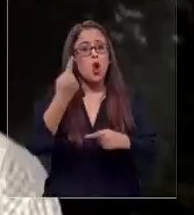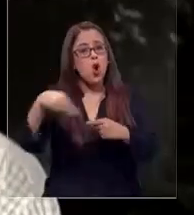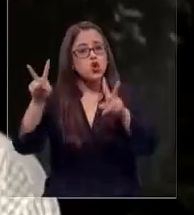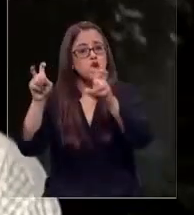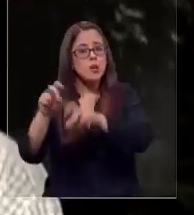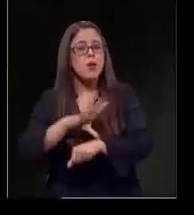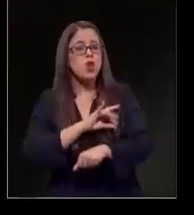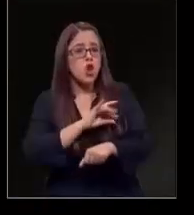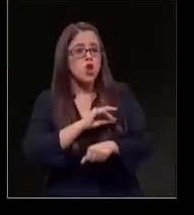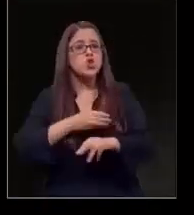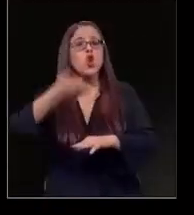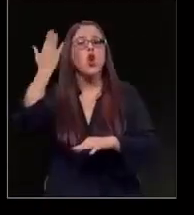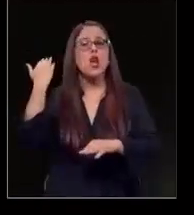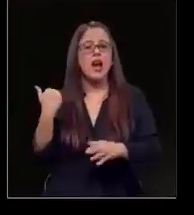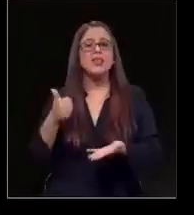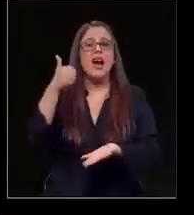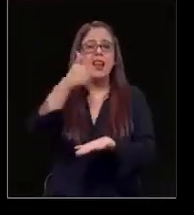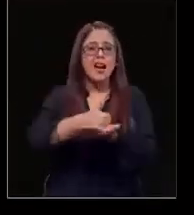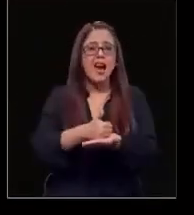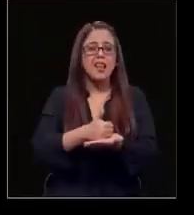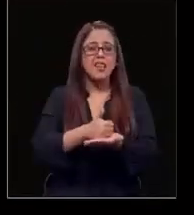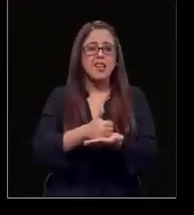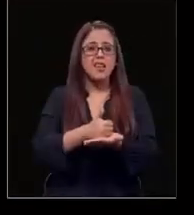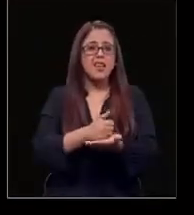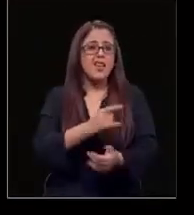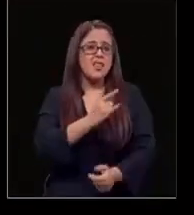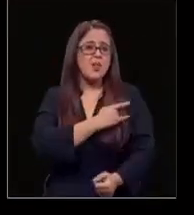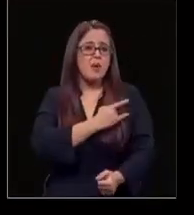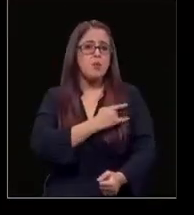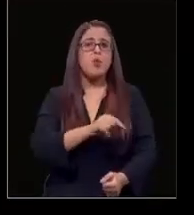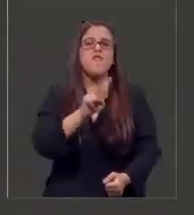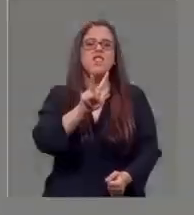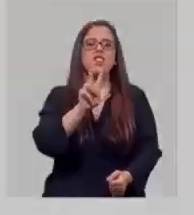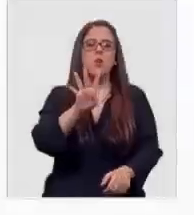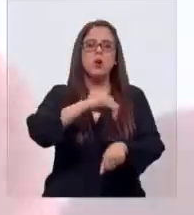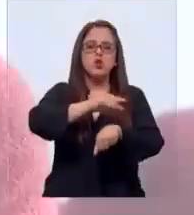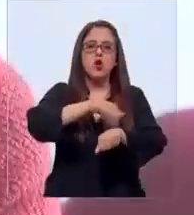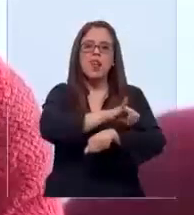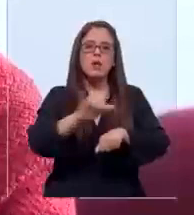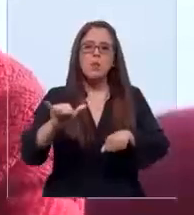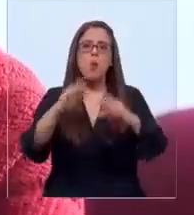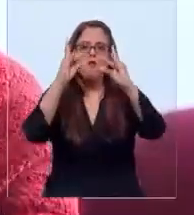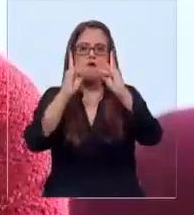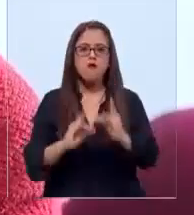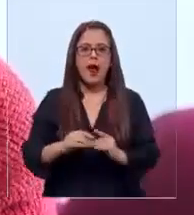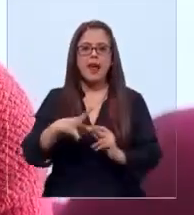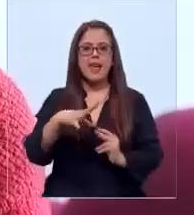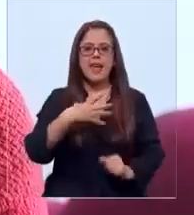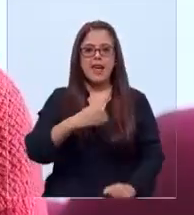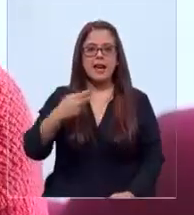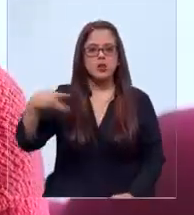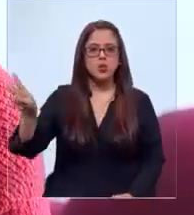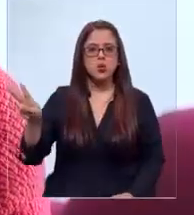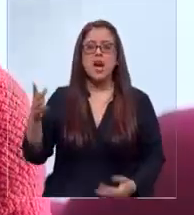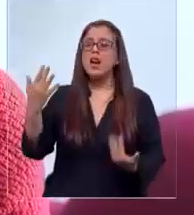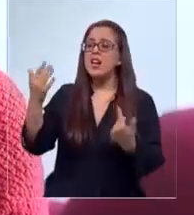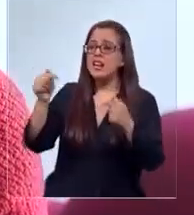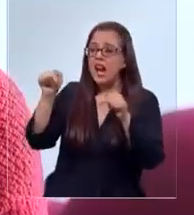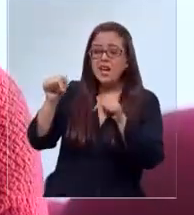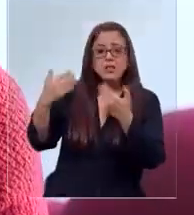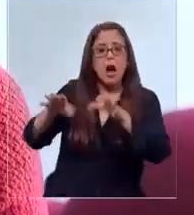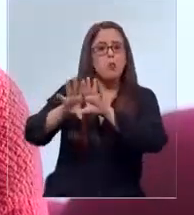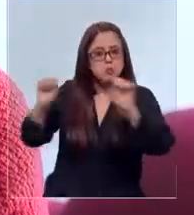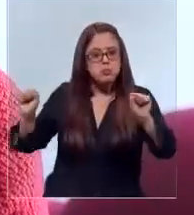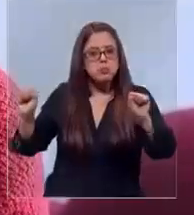Maipú, solo 24 horas después del funeral de su hija. llegué en acuerdo, aquí dijo la